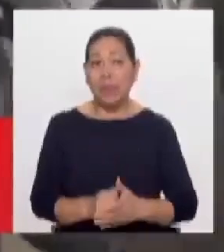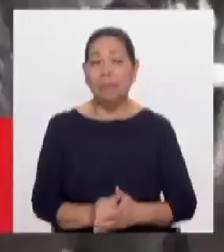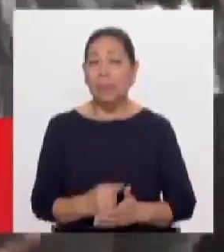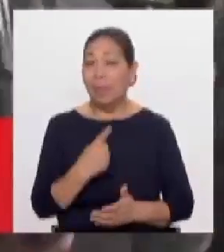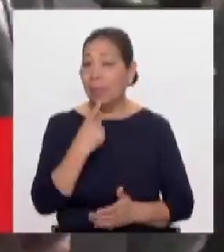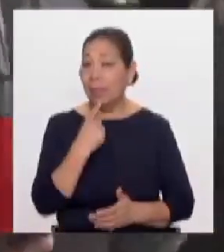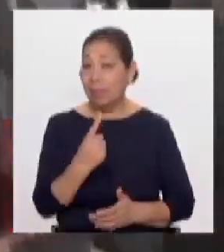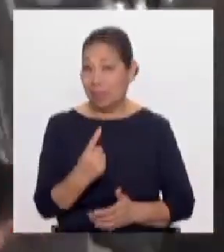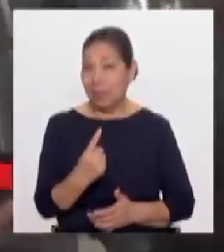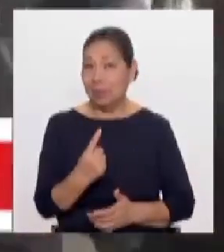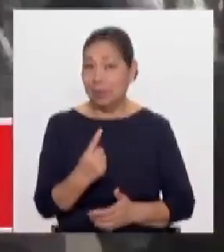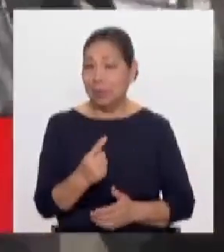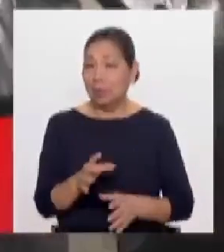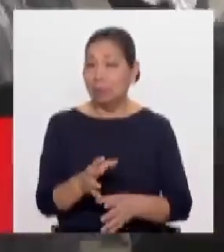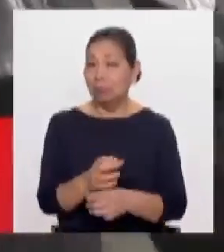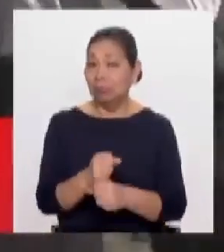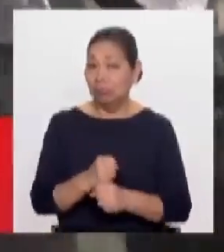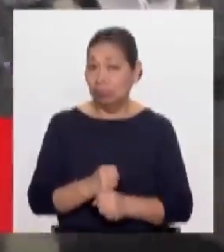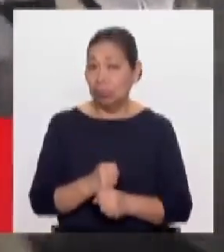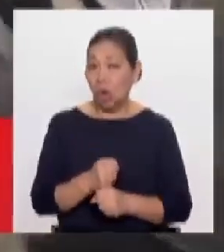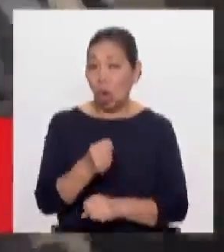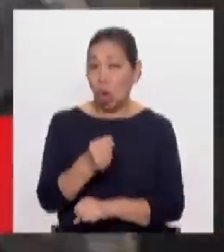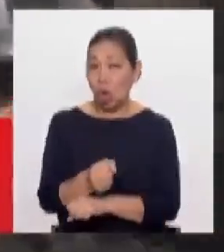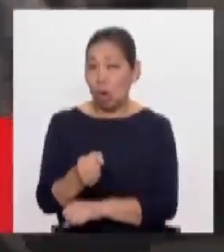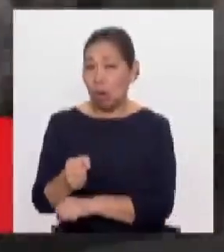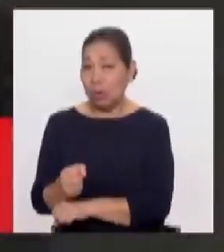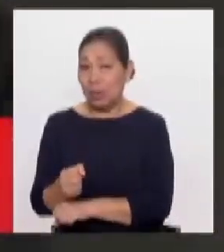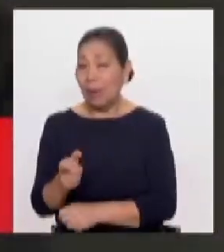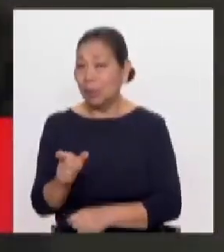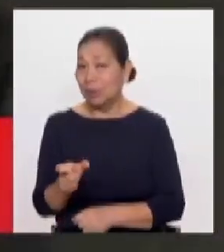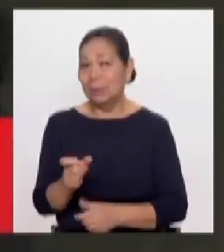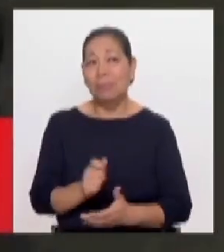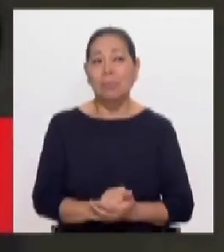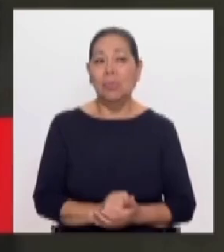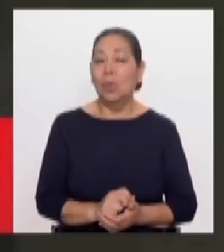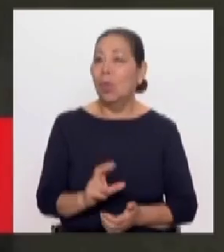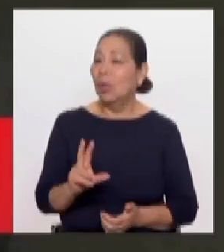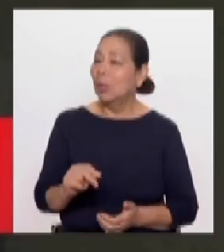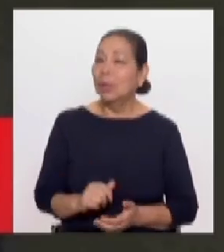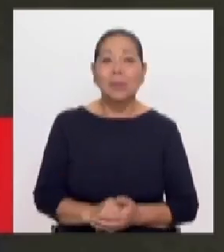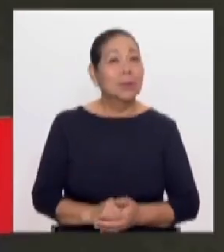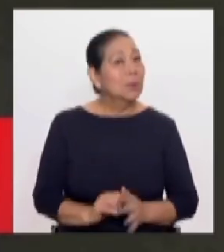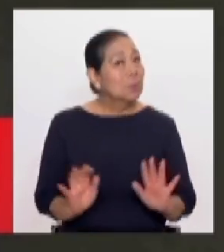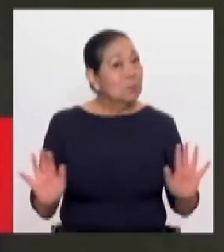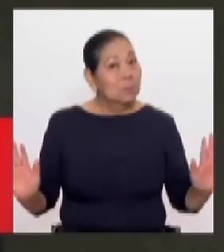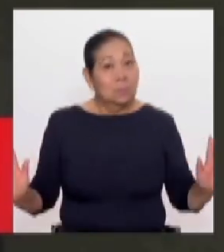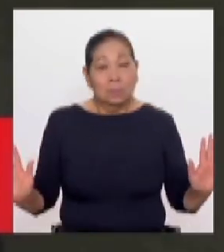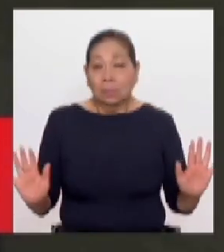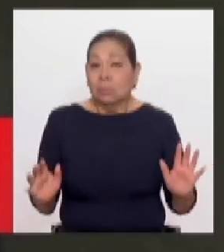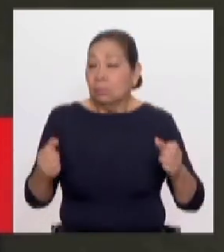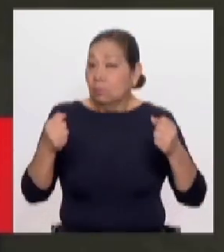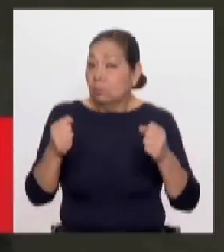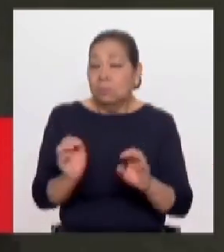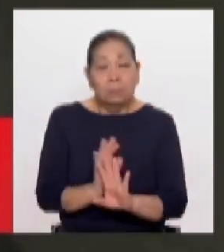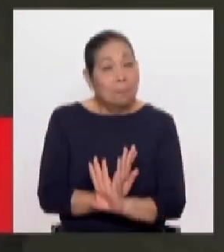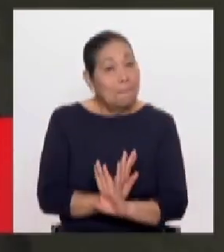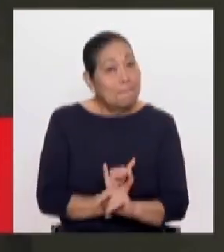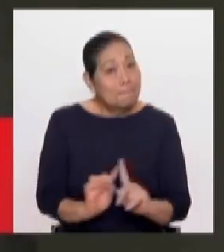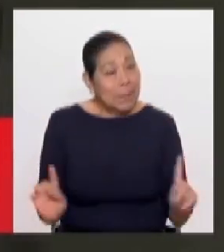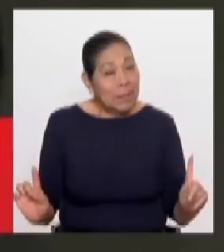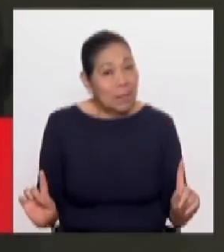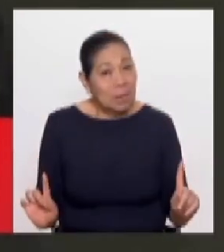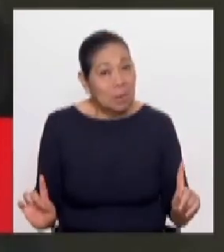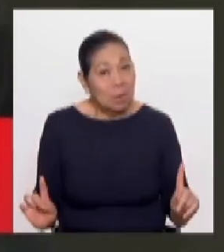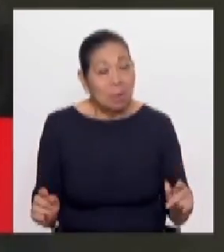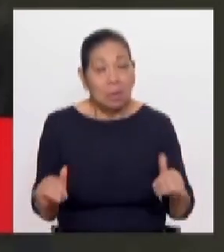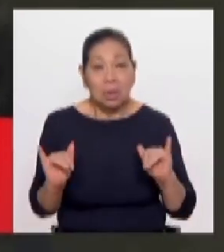anunció las acciones que se tomarán contra los infractores. No cobrarán su plan, pero todos aquellos